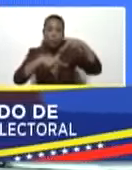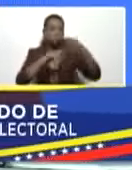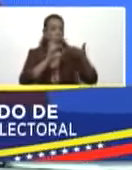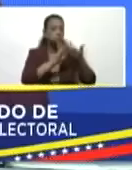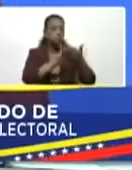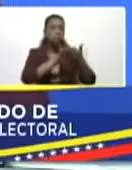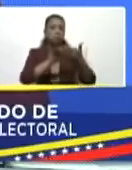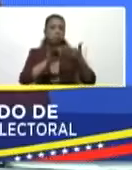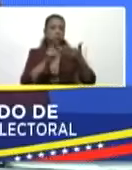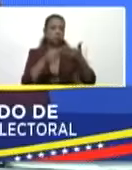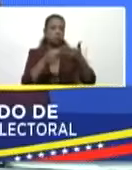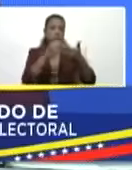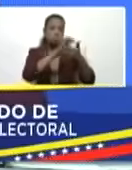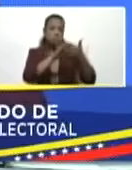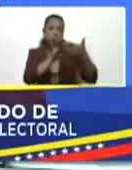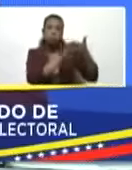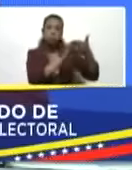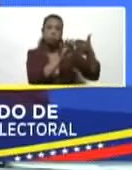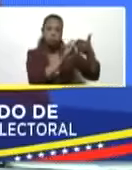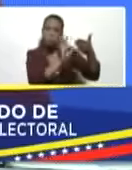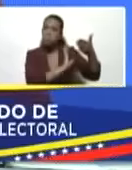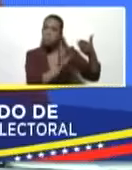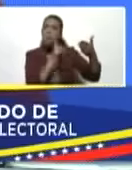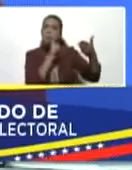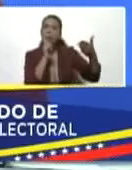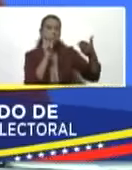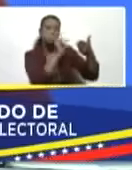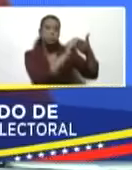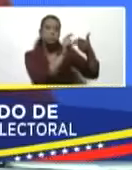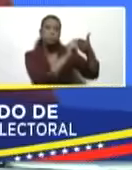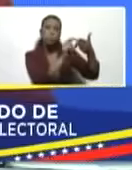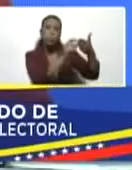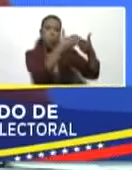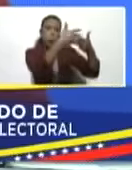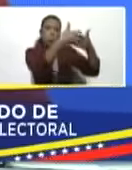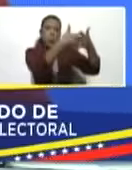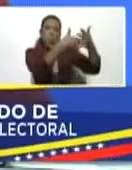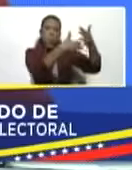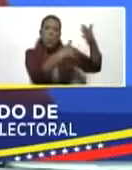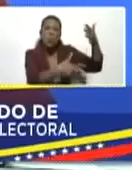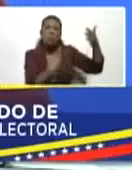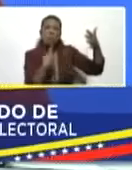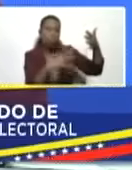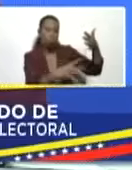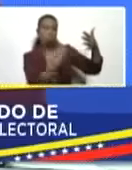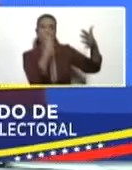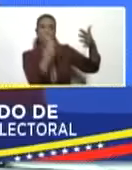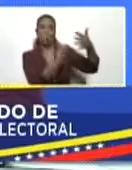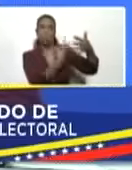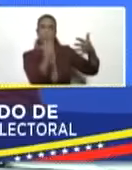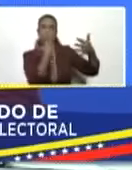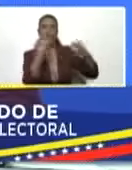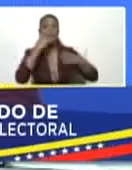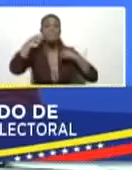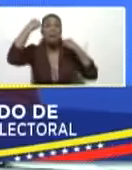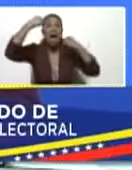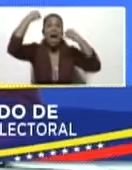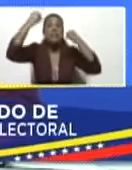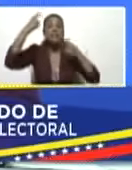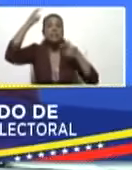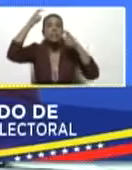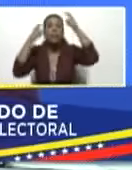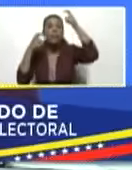Venezuela. Y protestas en Venezuela, en TikTok, y lo primero que salía era una marcha del